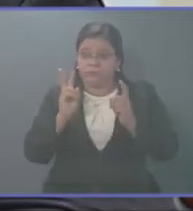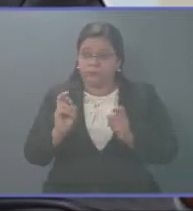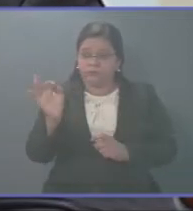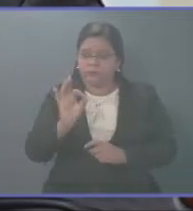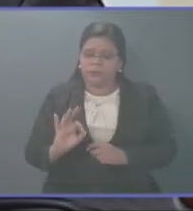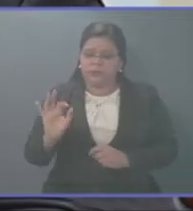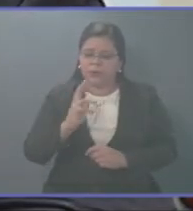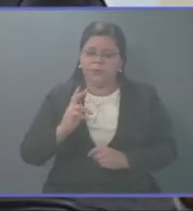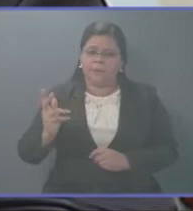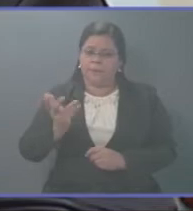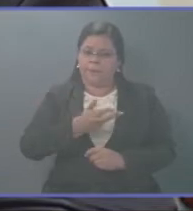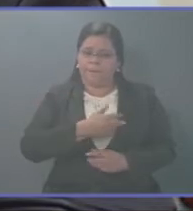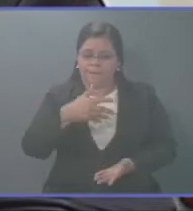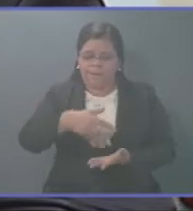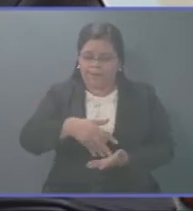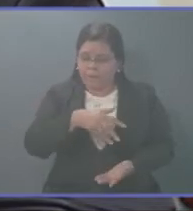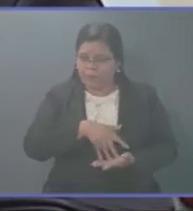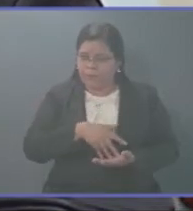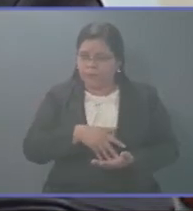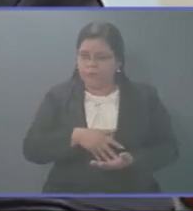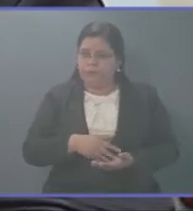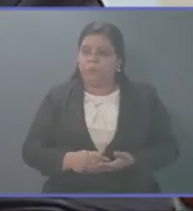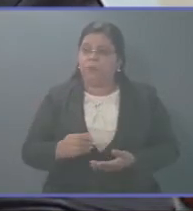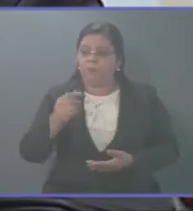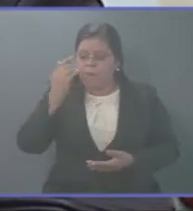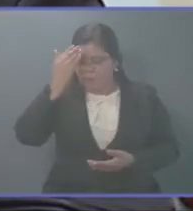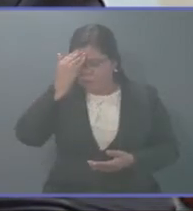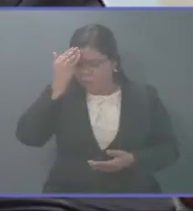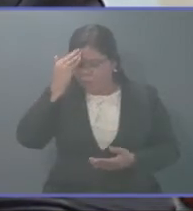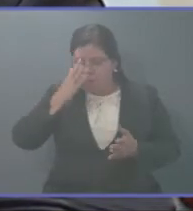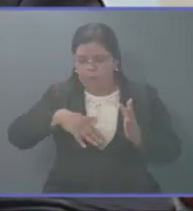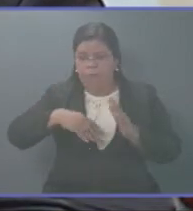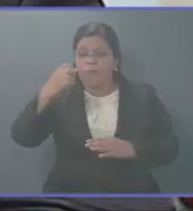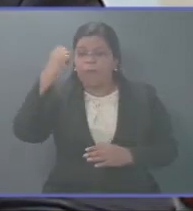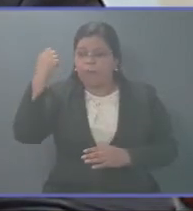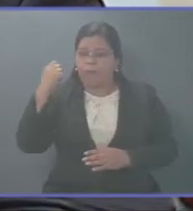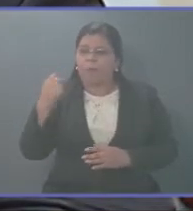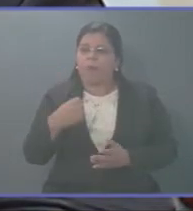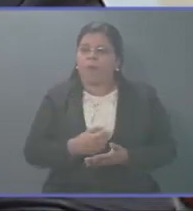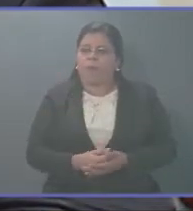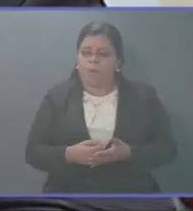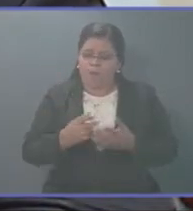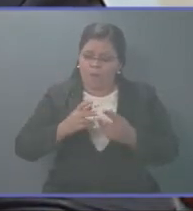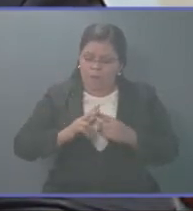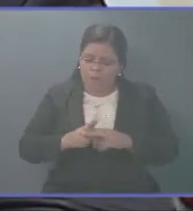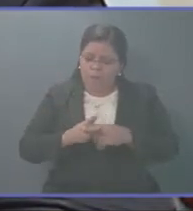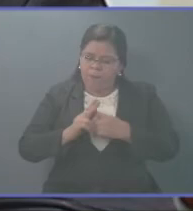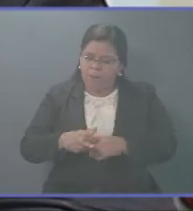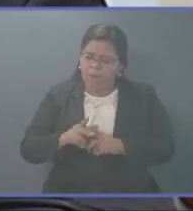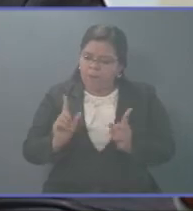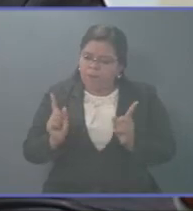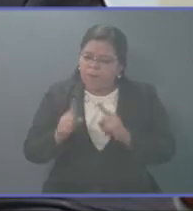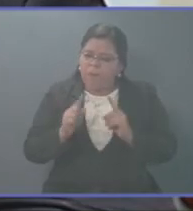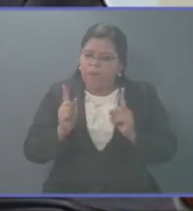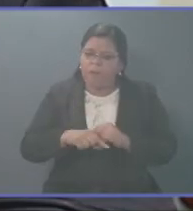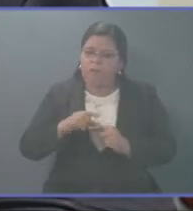población, no ha sido una prioridad el mantenimiento y cambio de dichos filtros?